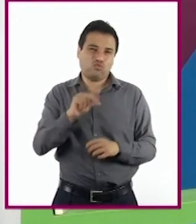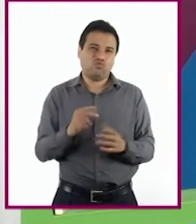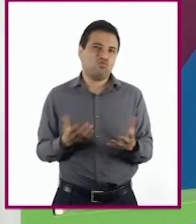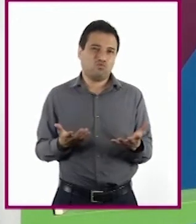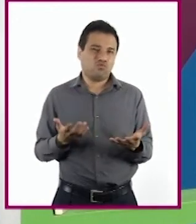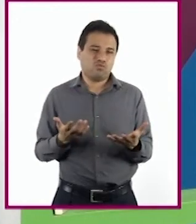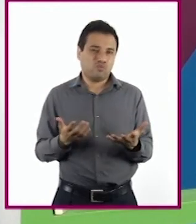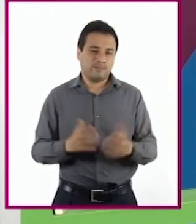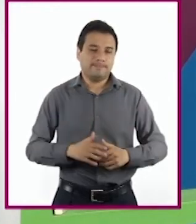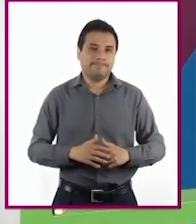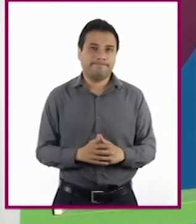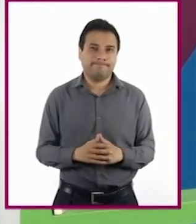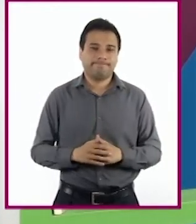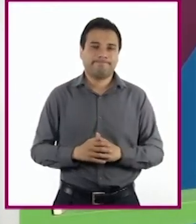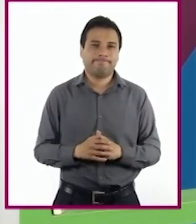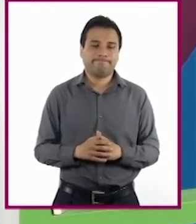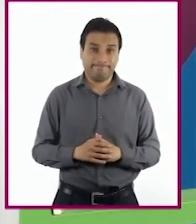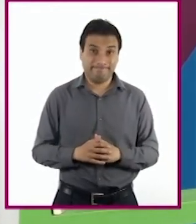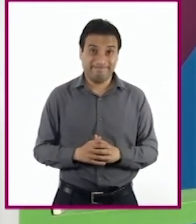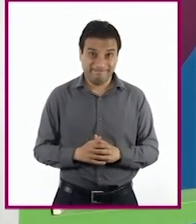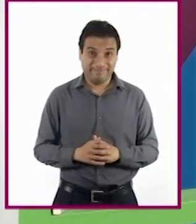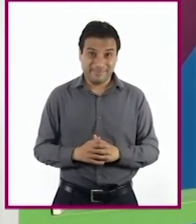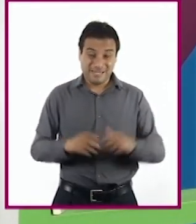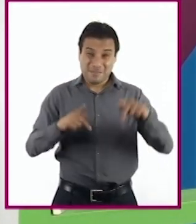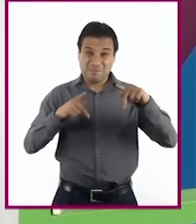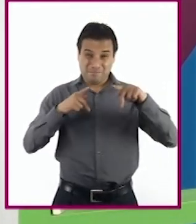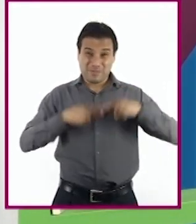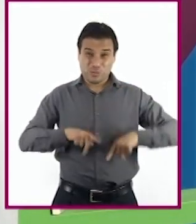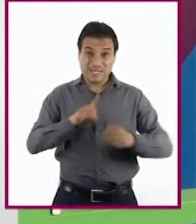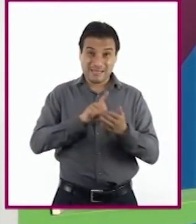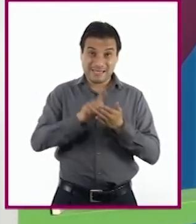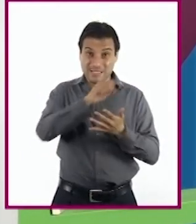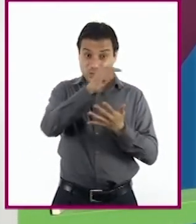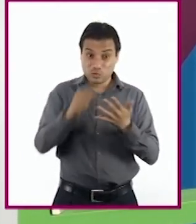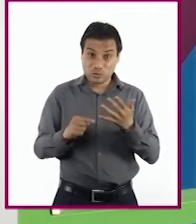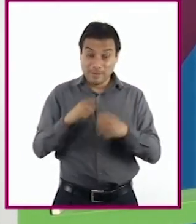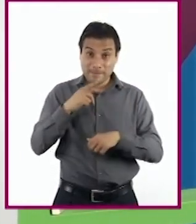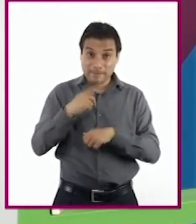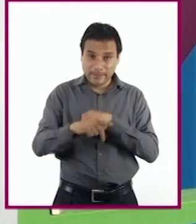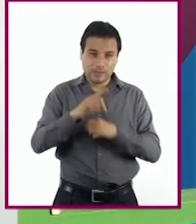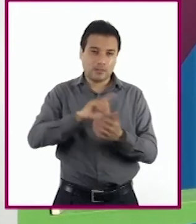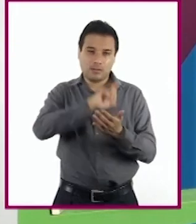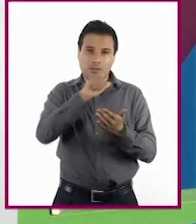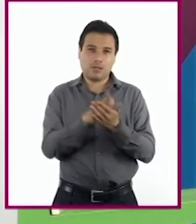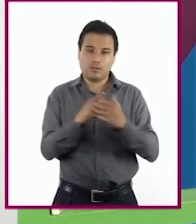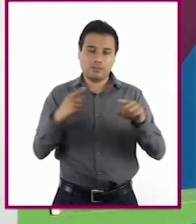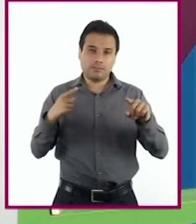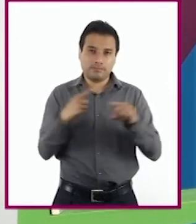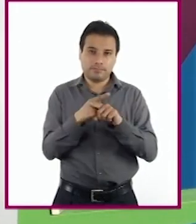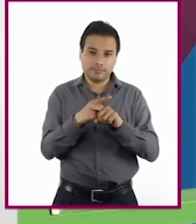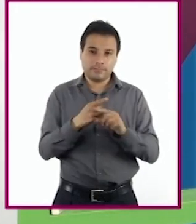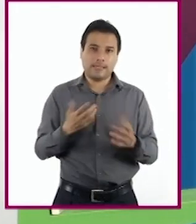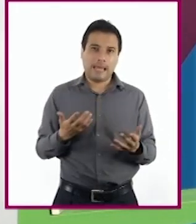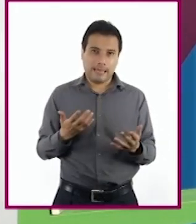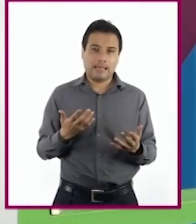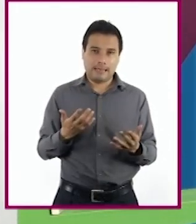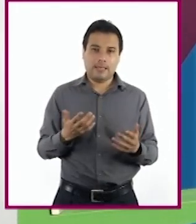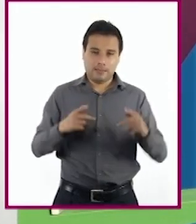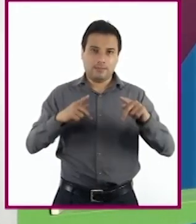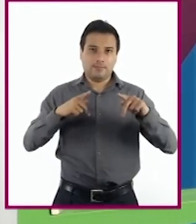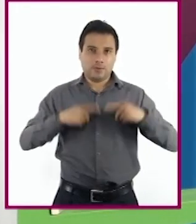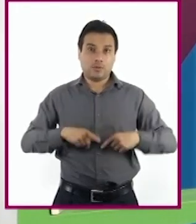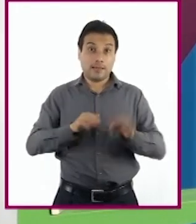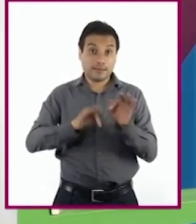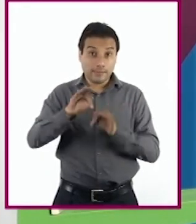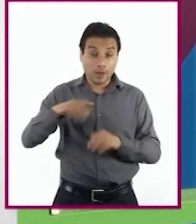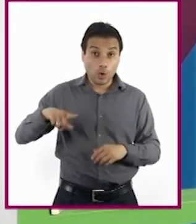personas beneficiadas. Al afectar los derechos de las personas, incumplen la ley, por lo que las servidoras o servidores públicos